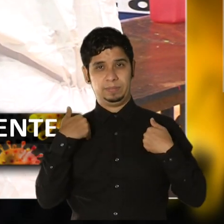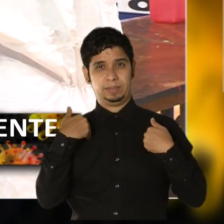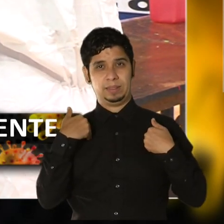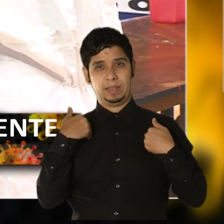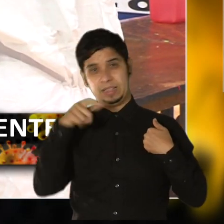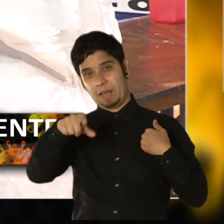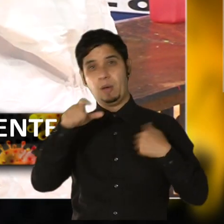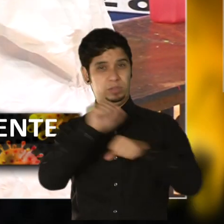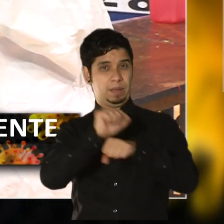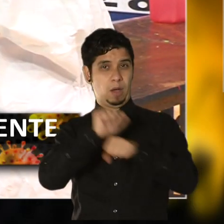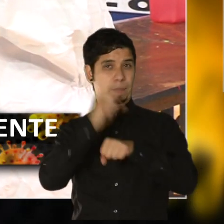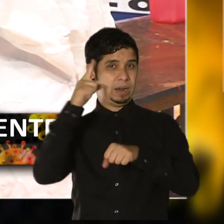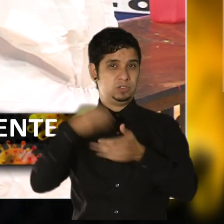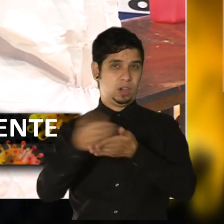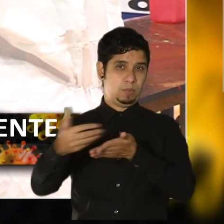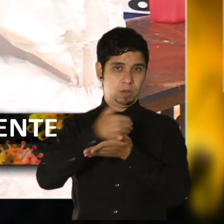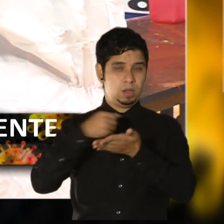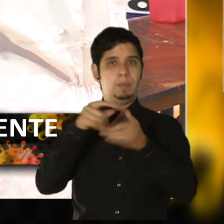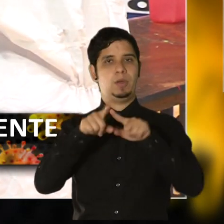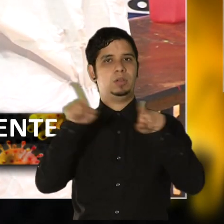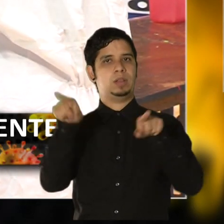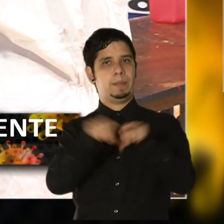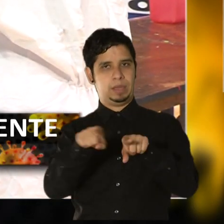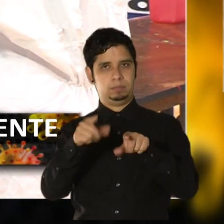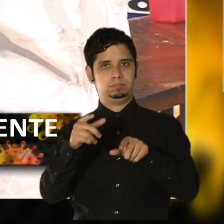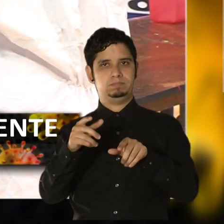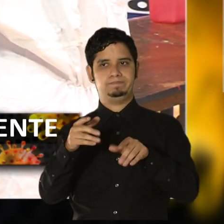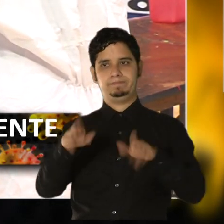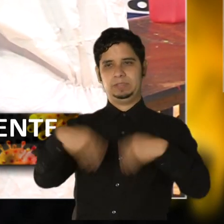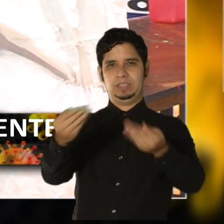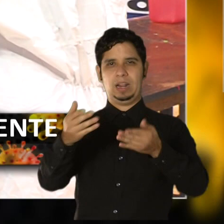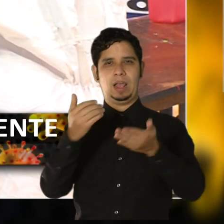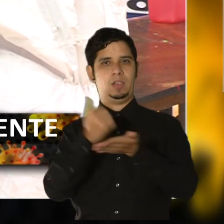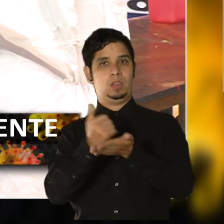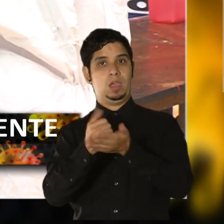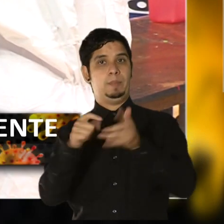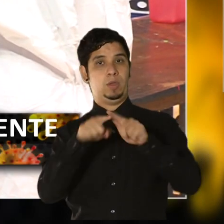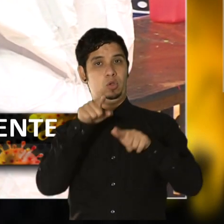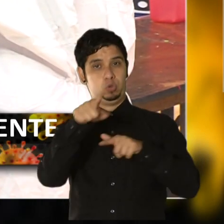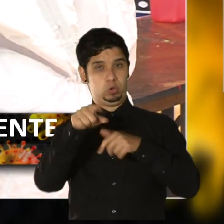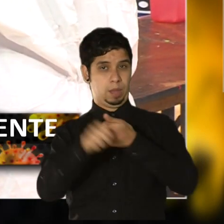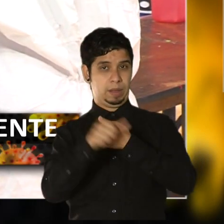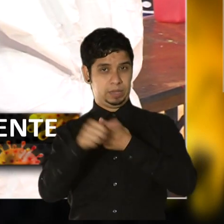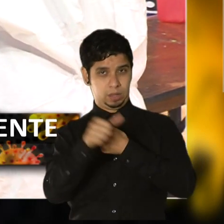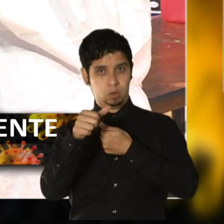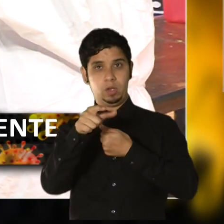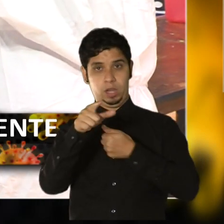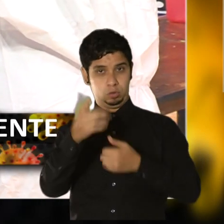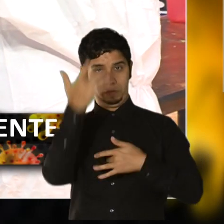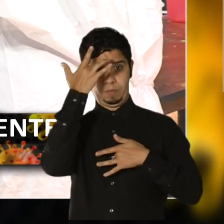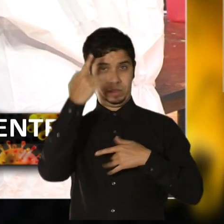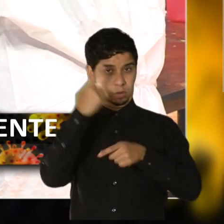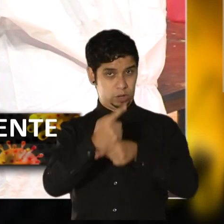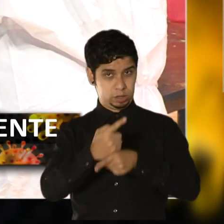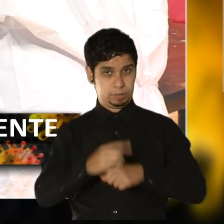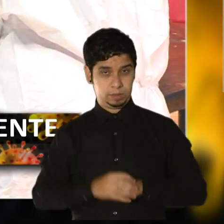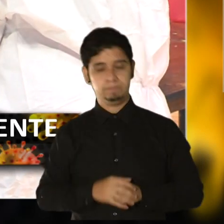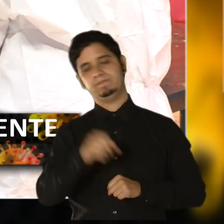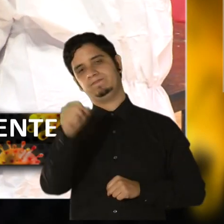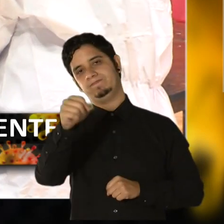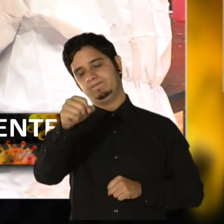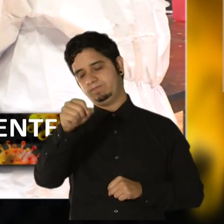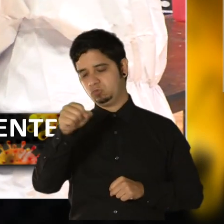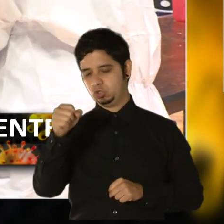un salario, pero también brindar tu ayuda. Estabas en riesgo y ese riesgo en efecto te tocó personalmente. Claro, claro.